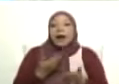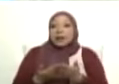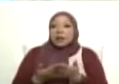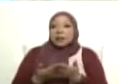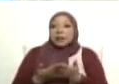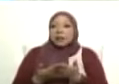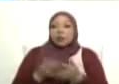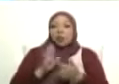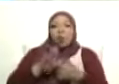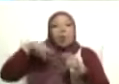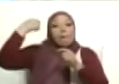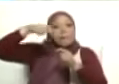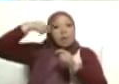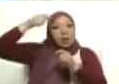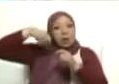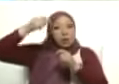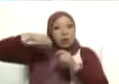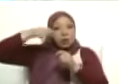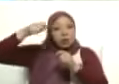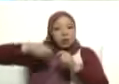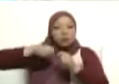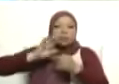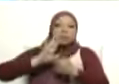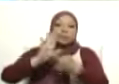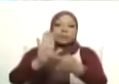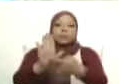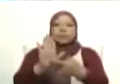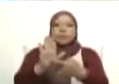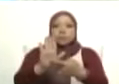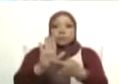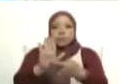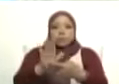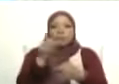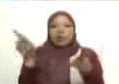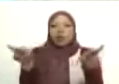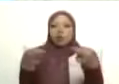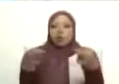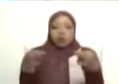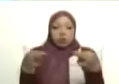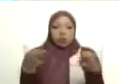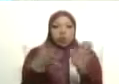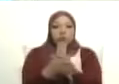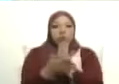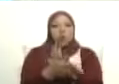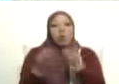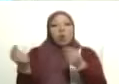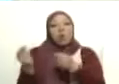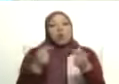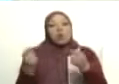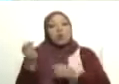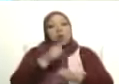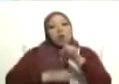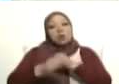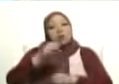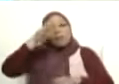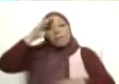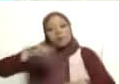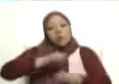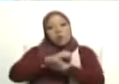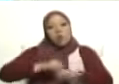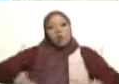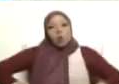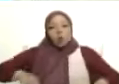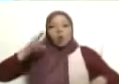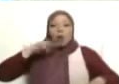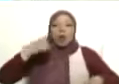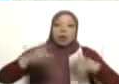Vamos a mostrar un video muy sucinto, muy breve, que habla mucho de la actuación de la Fuerza Armada Nacional Bolivariana